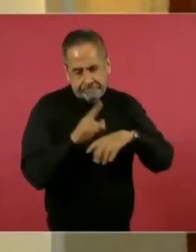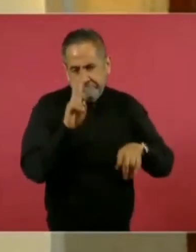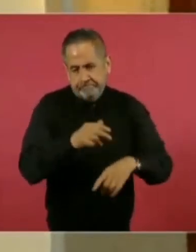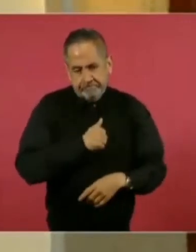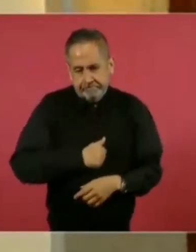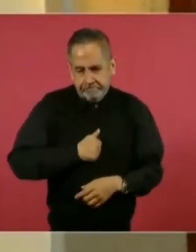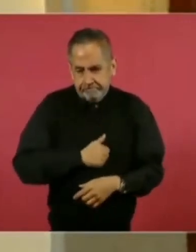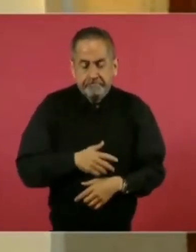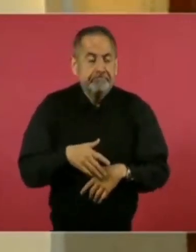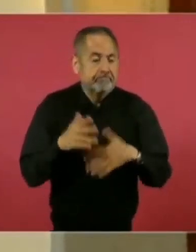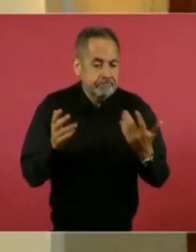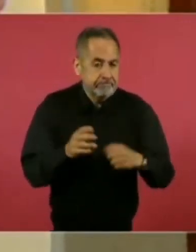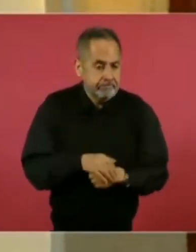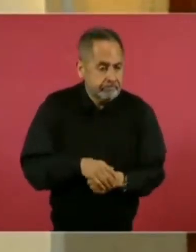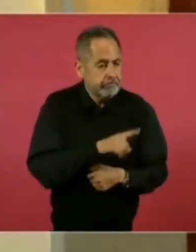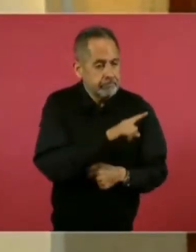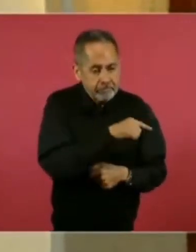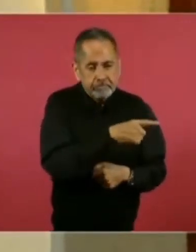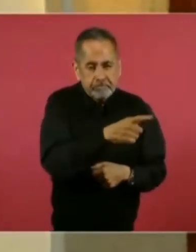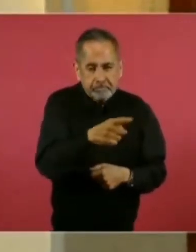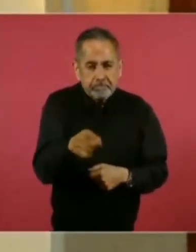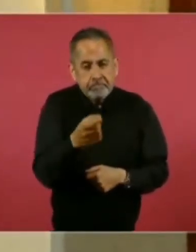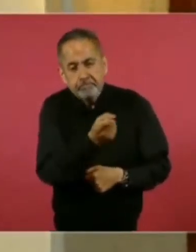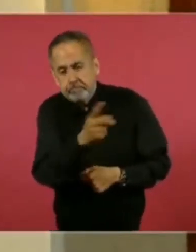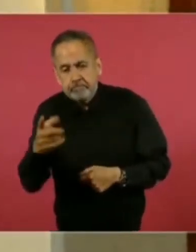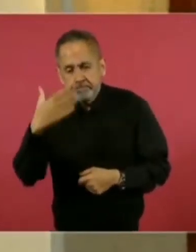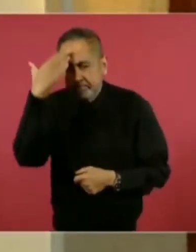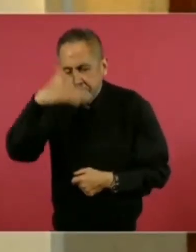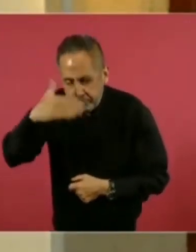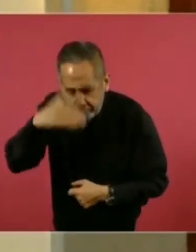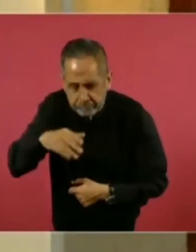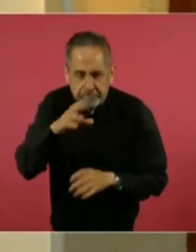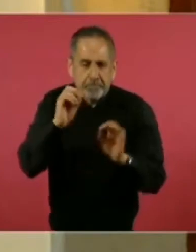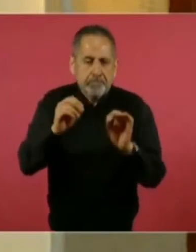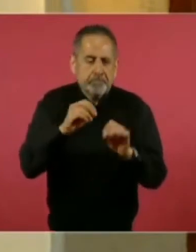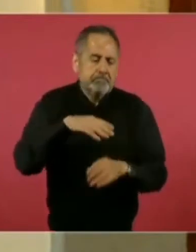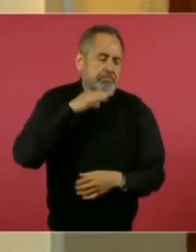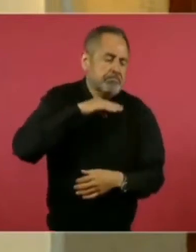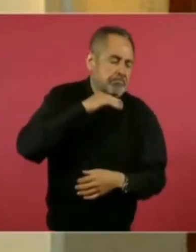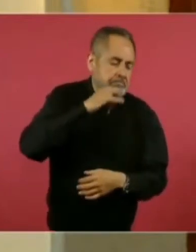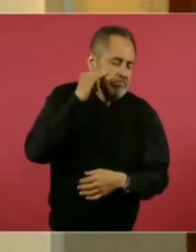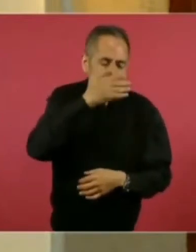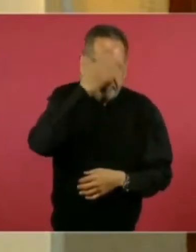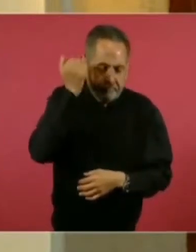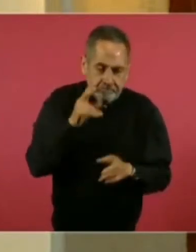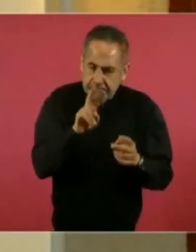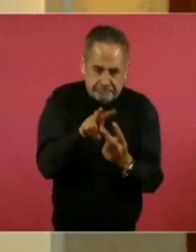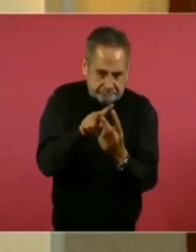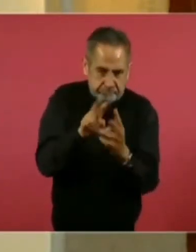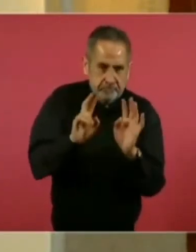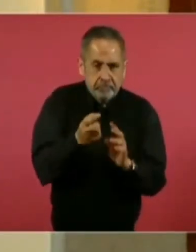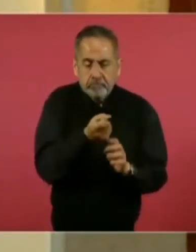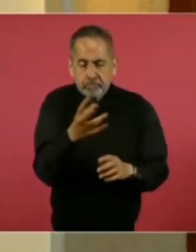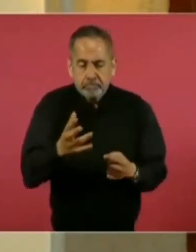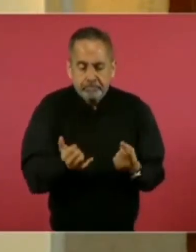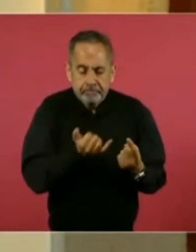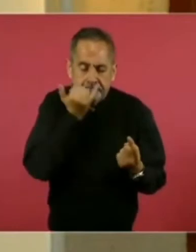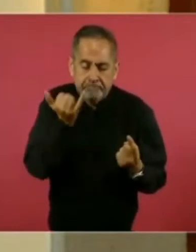se cometieron consciente o inconscientemente una serie de errores